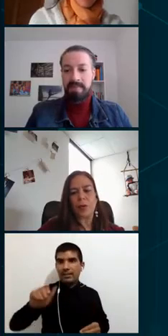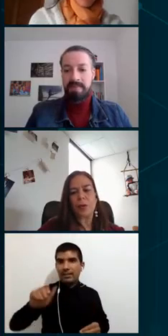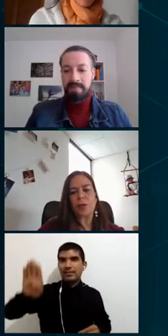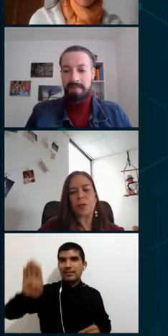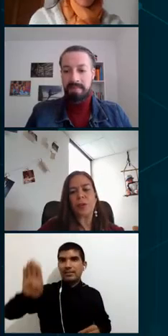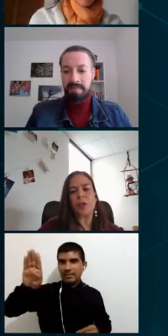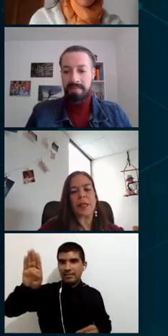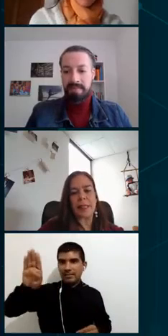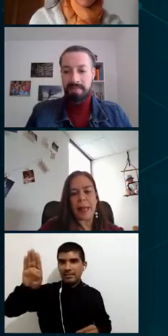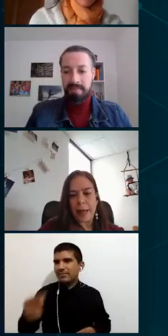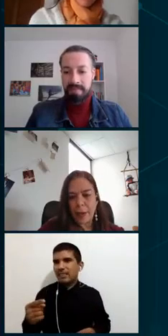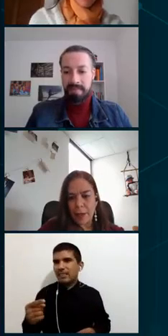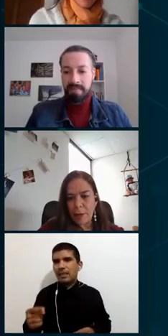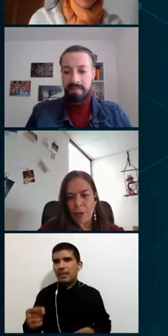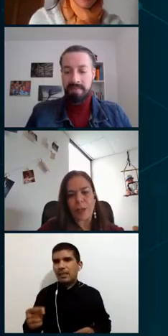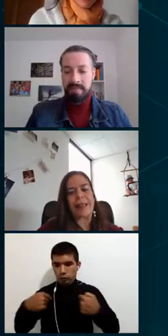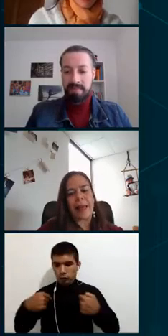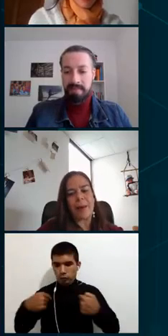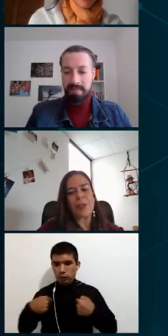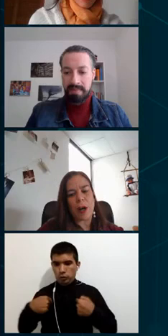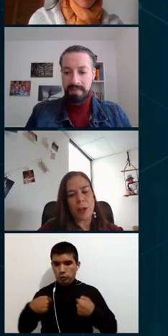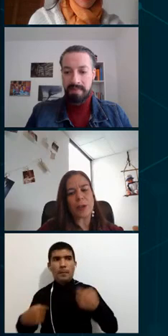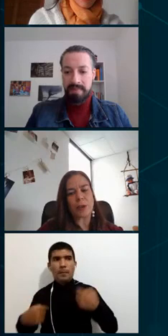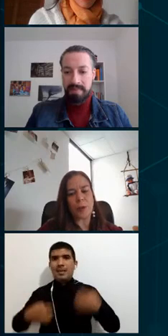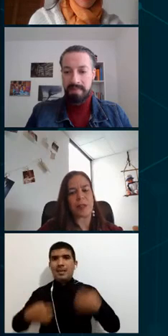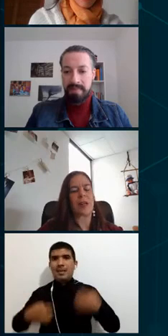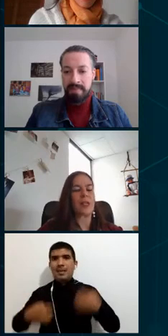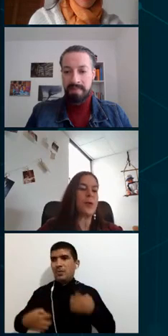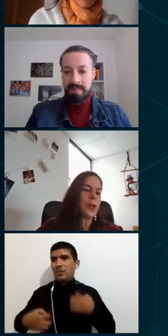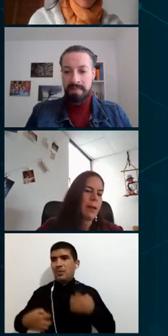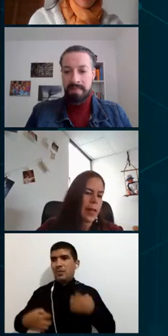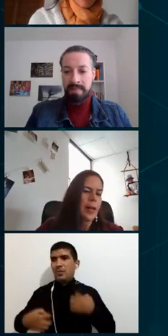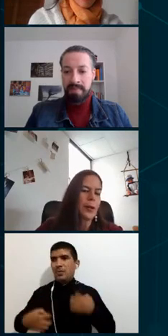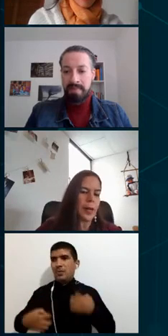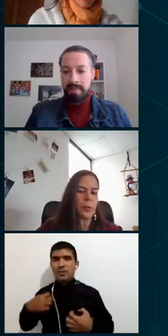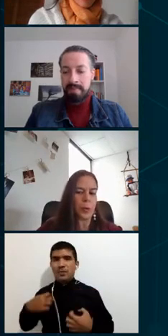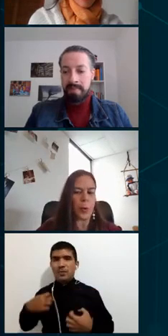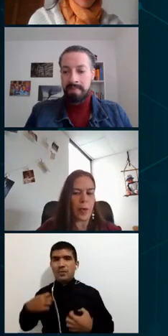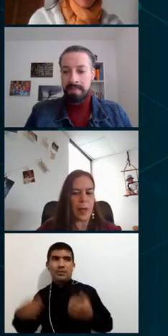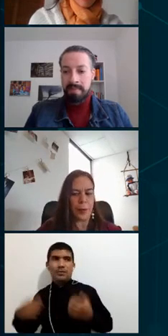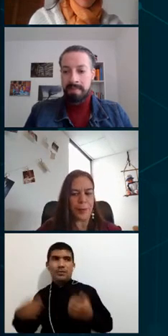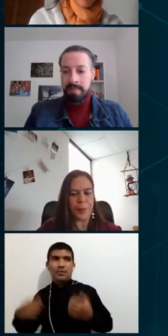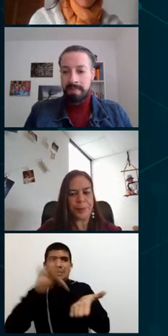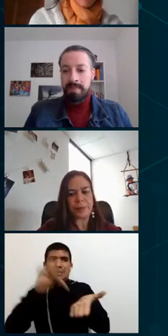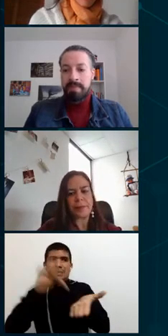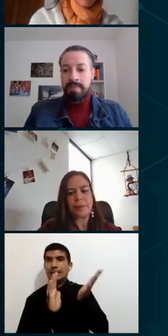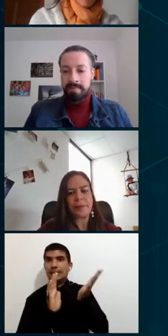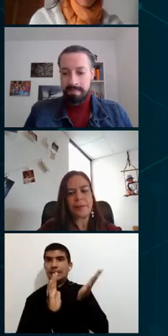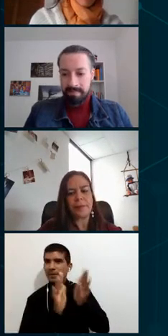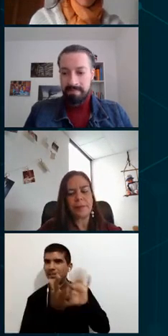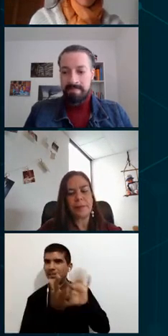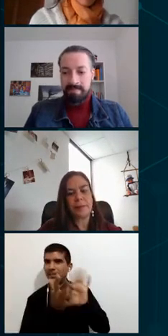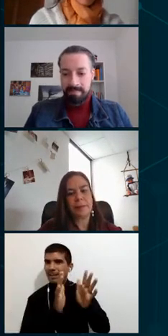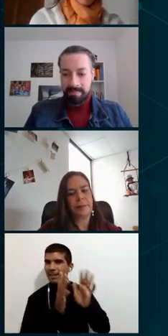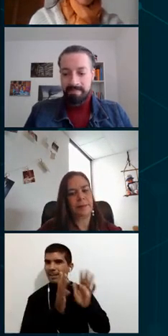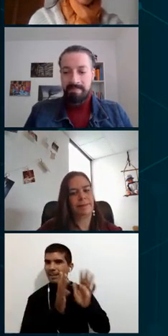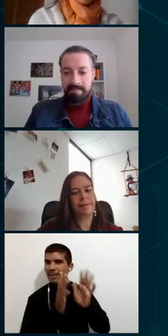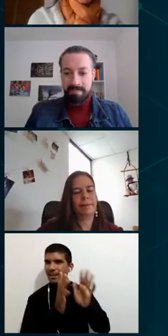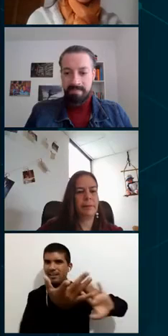a otros, no trasladamos a otros nuestra responsabilidad con el autocuidado.